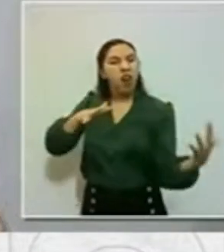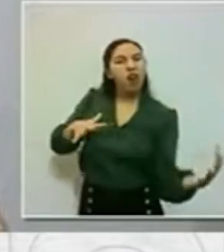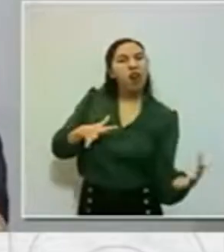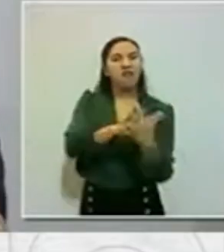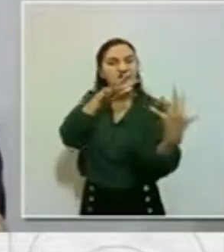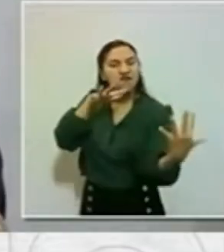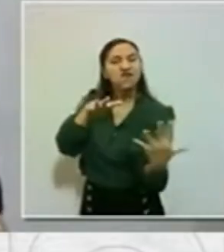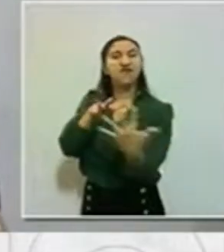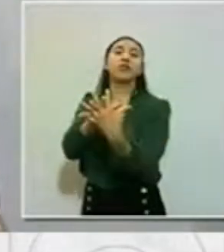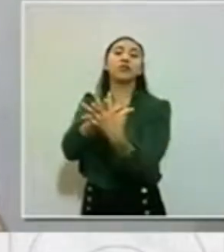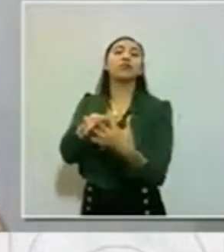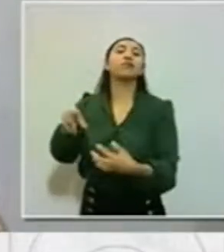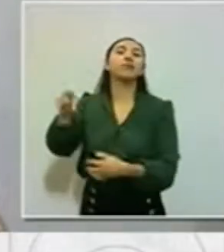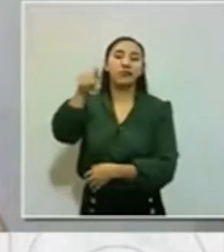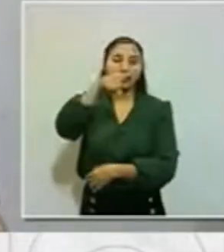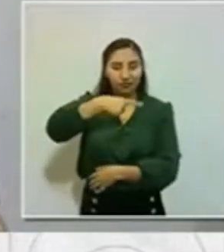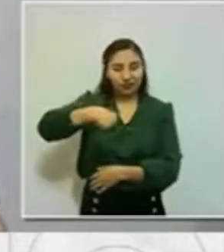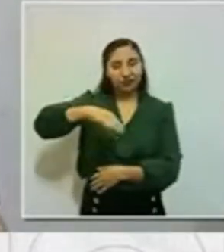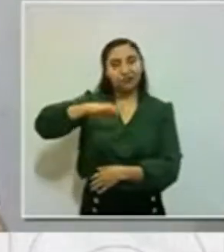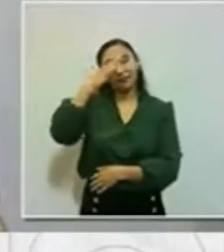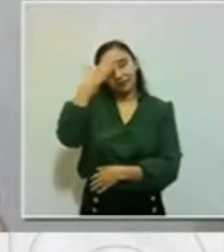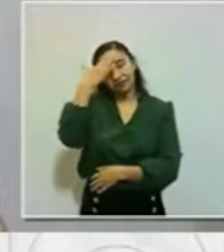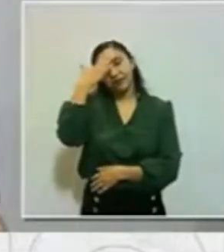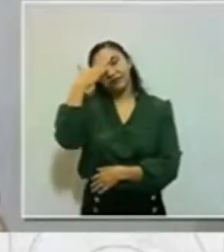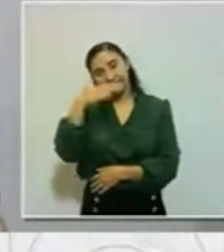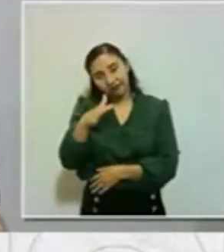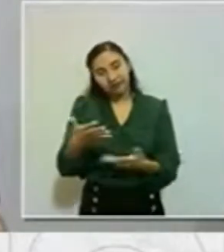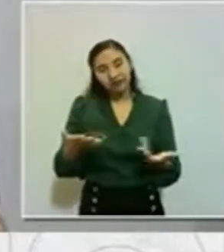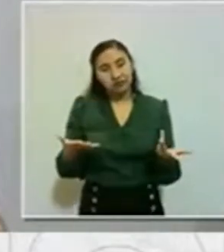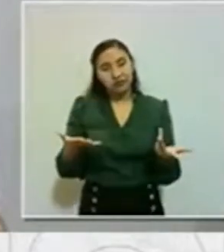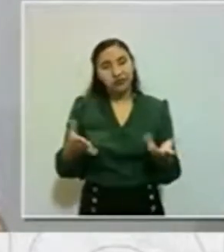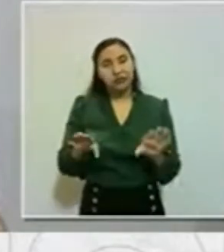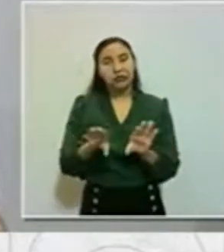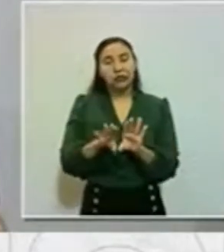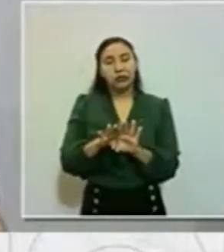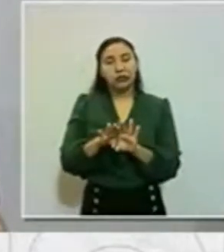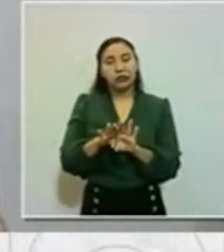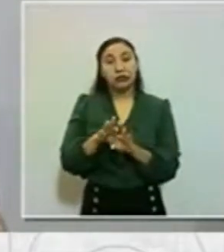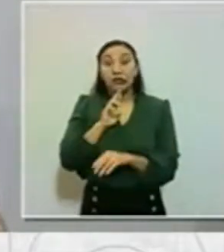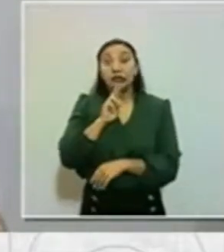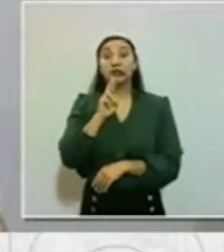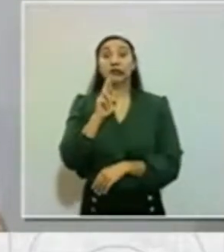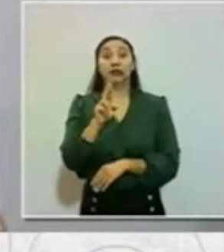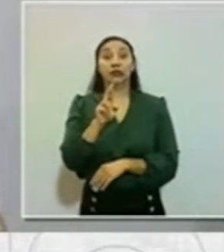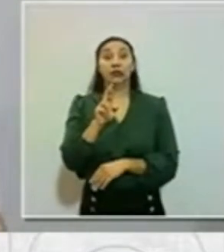que pues evidentemente tuvo un resultado